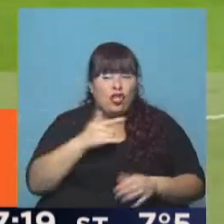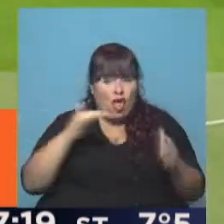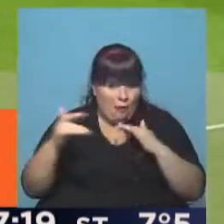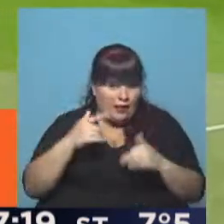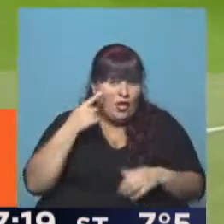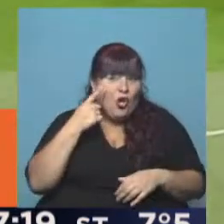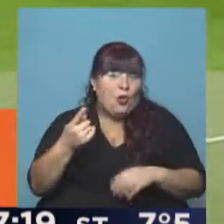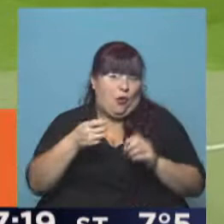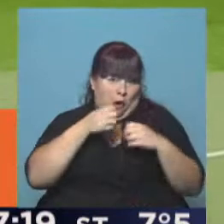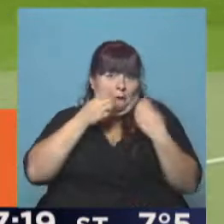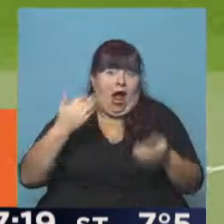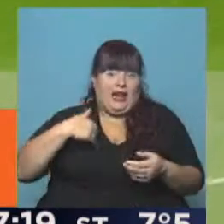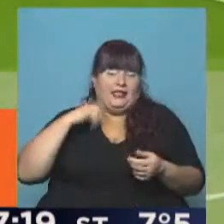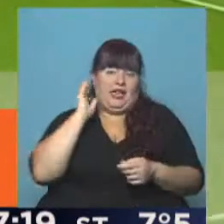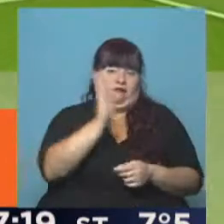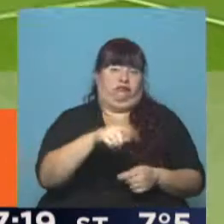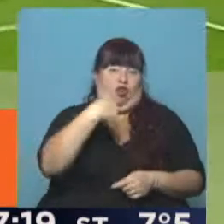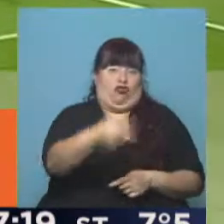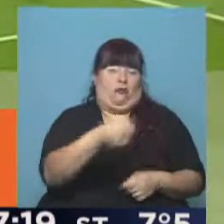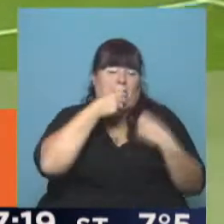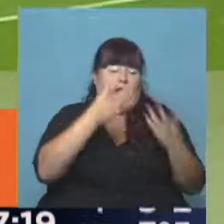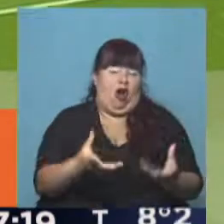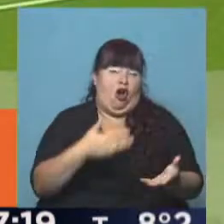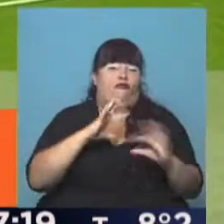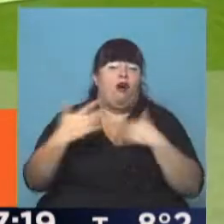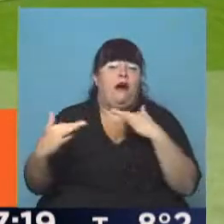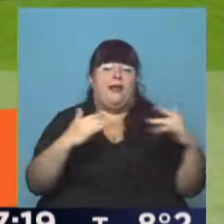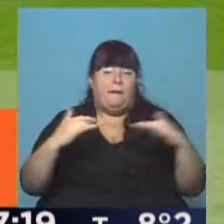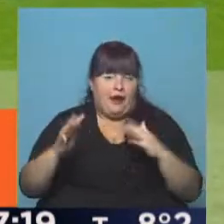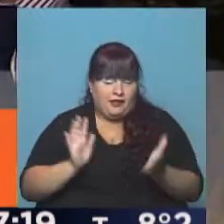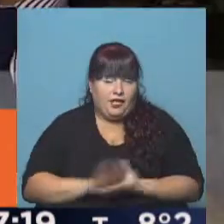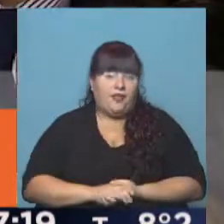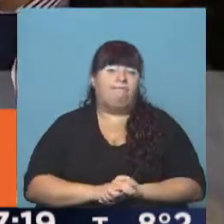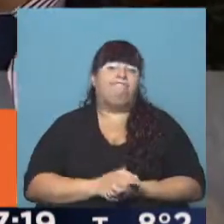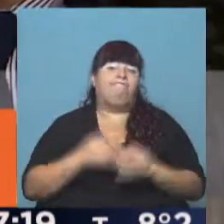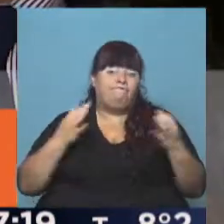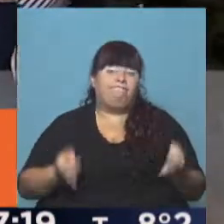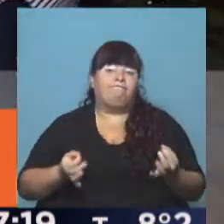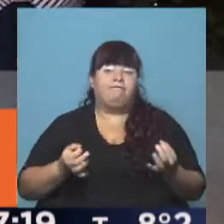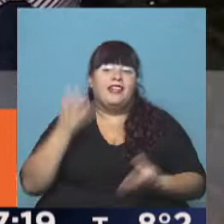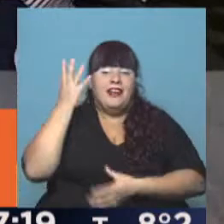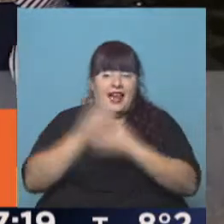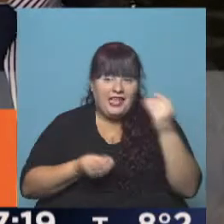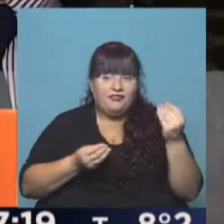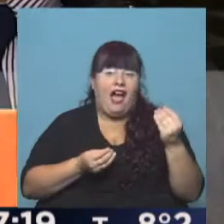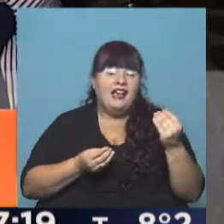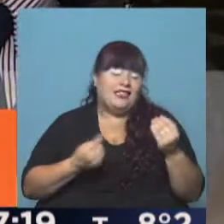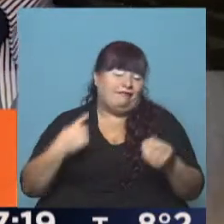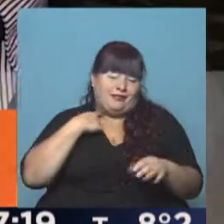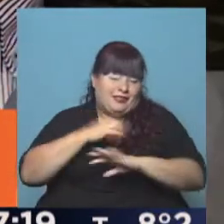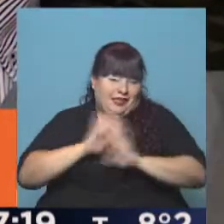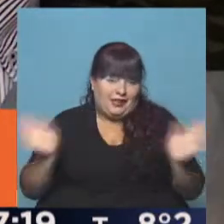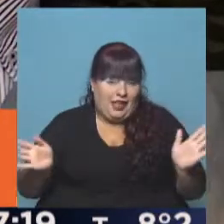vio la superioridad que tuvimos sobre el rival, de la manera que jugamos. Evidentemente los errores los hemos pagado